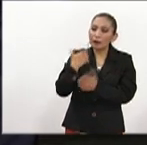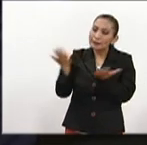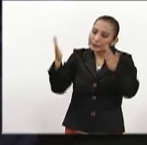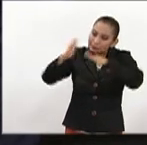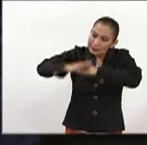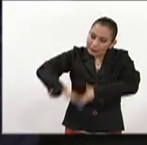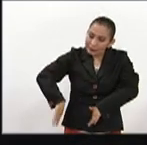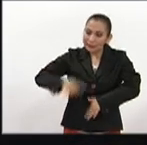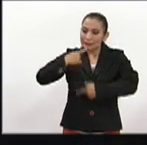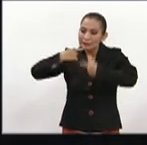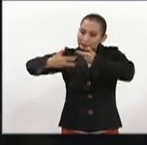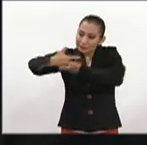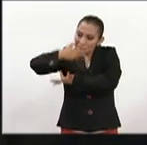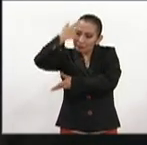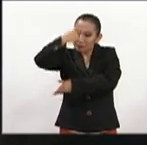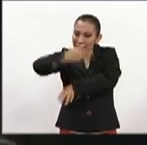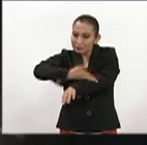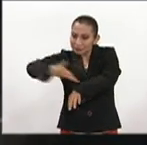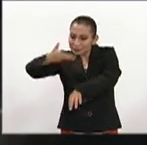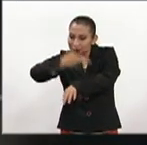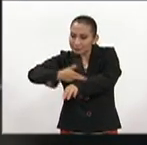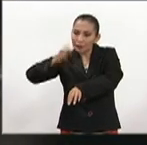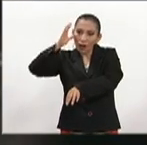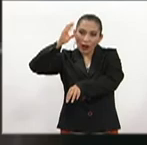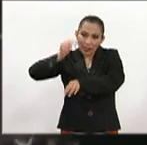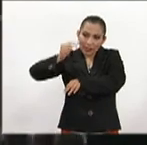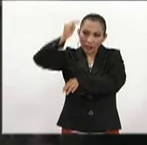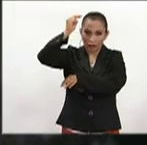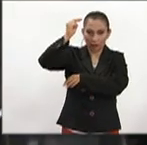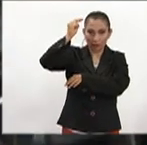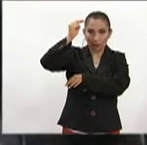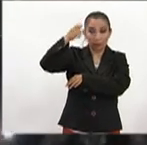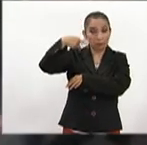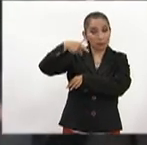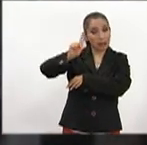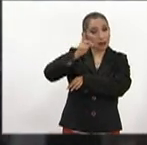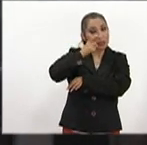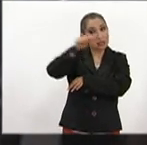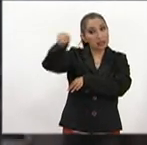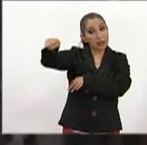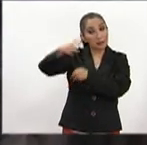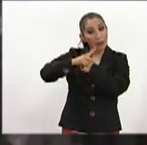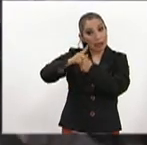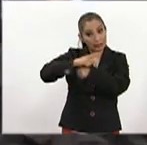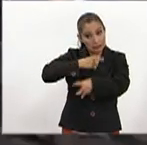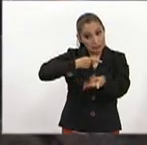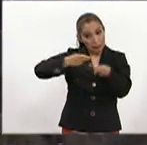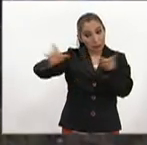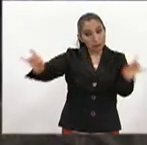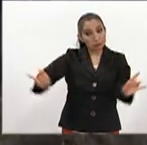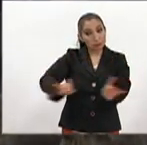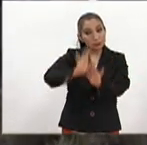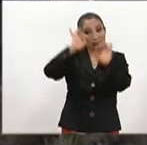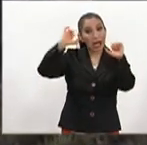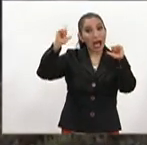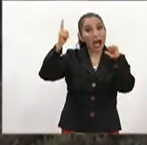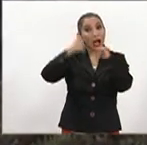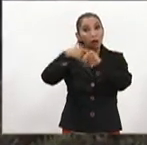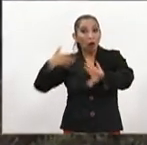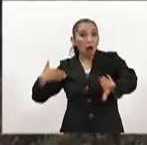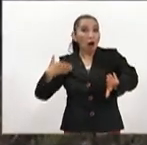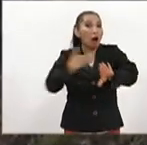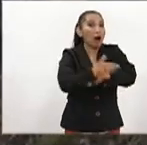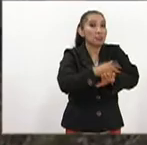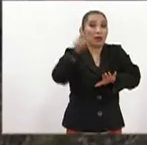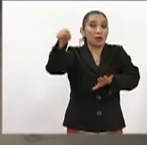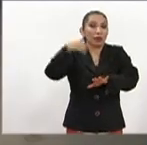diplomacia, dice, para resolver el problema con Corea del Norte, aunque dijo que el país debe estar preparado para lo peor por